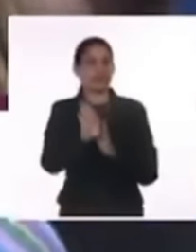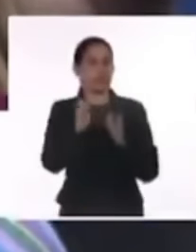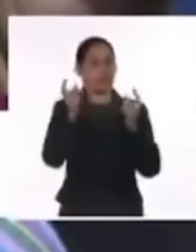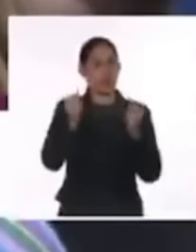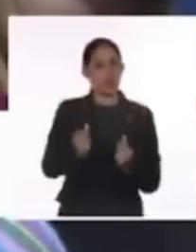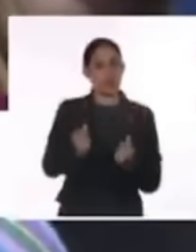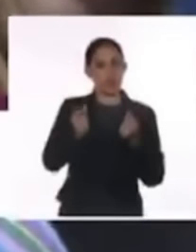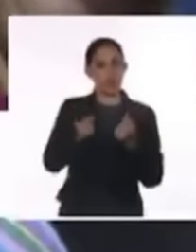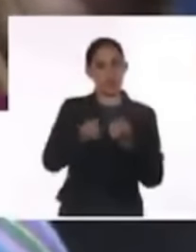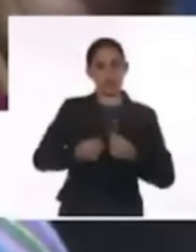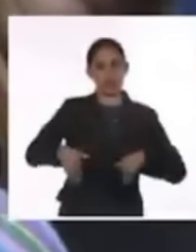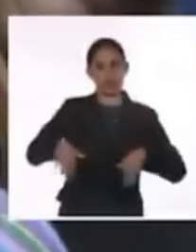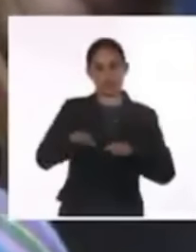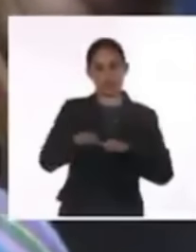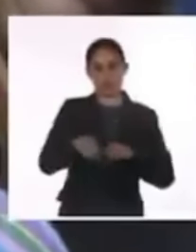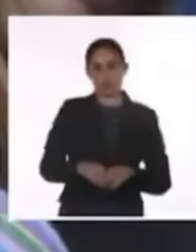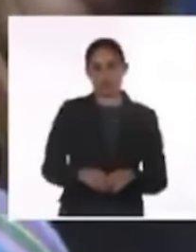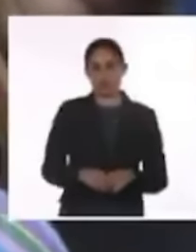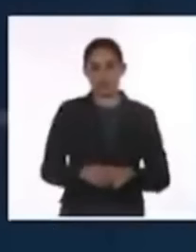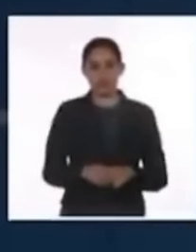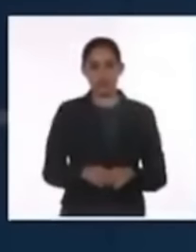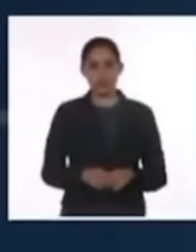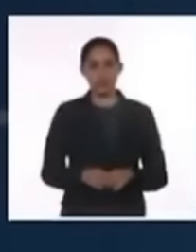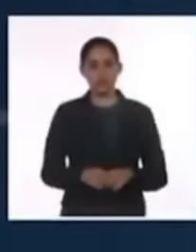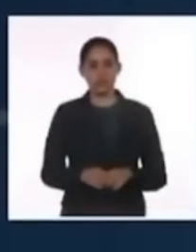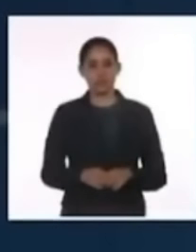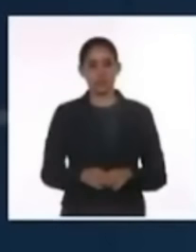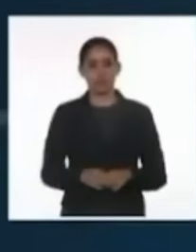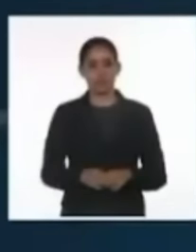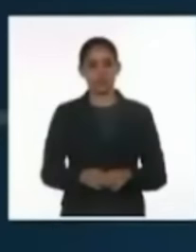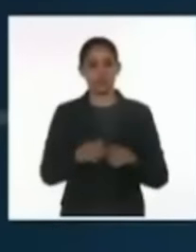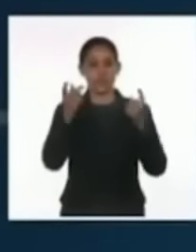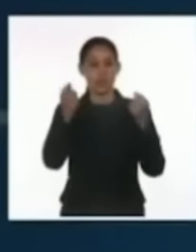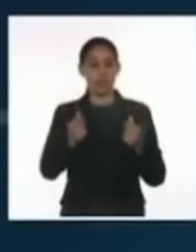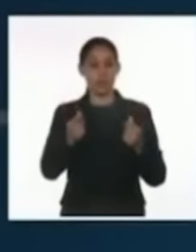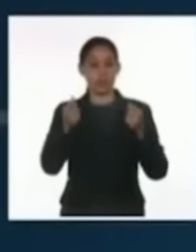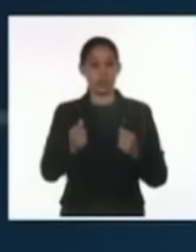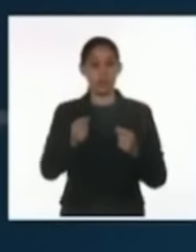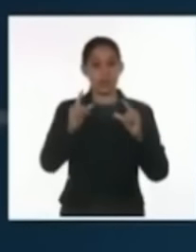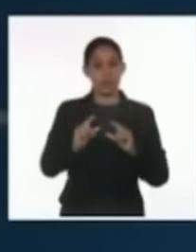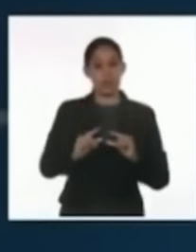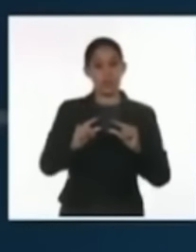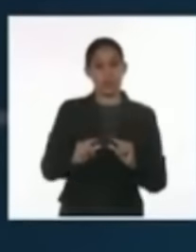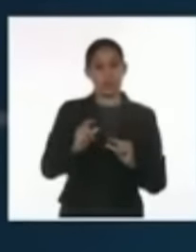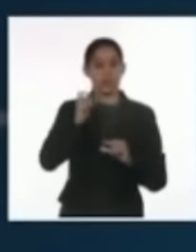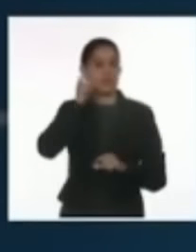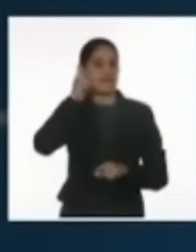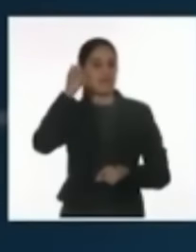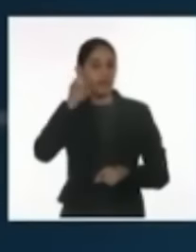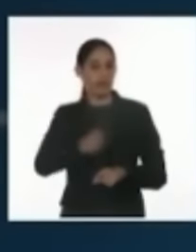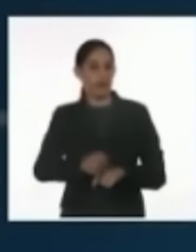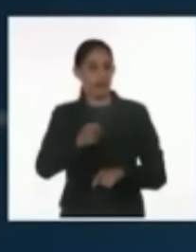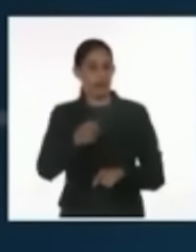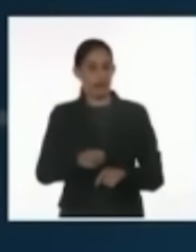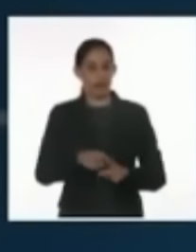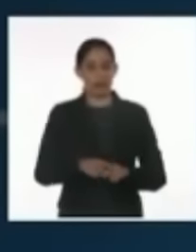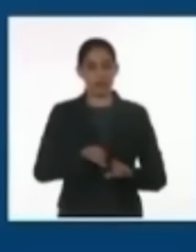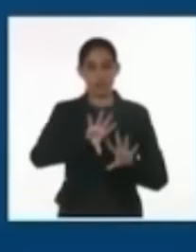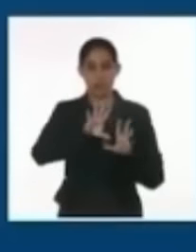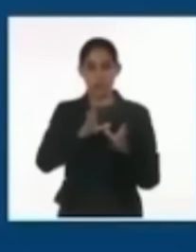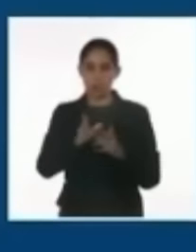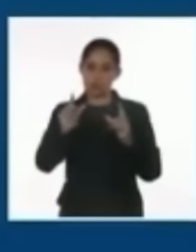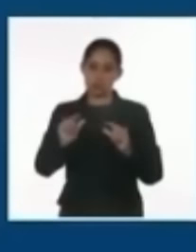materia económica va mejorando el déficit fiscal No todo lo que queremos Pero el déficit va